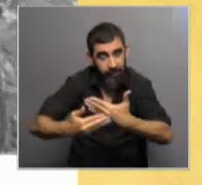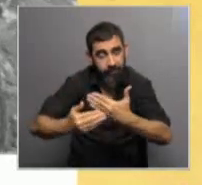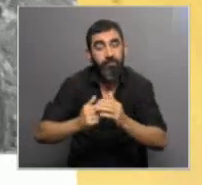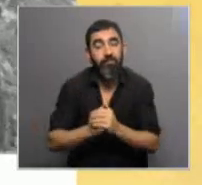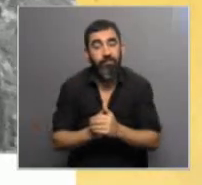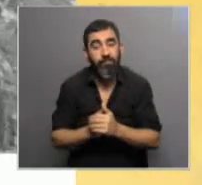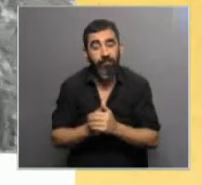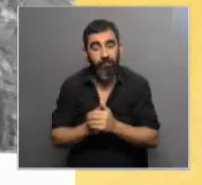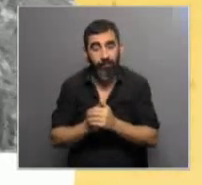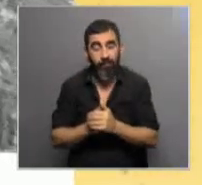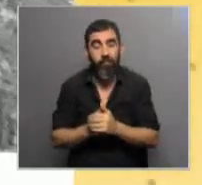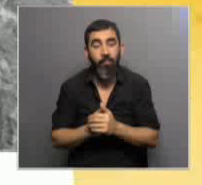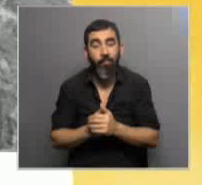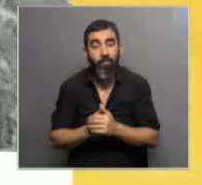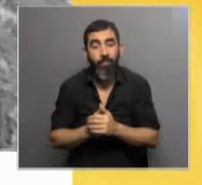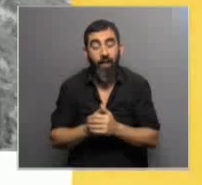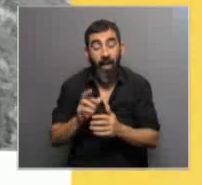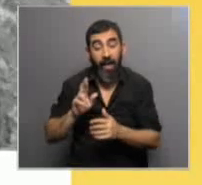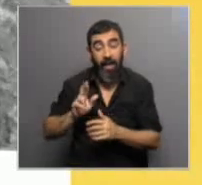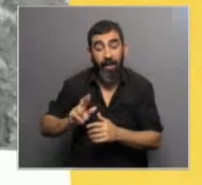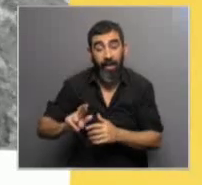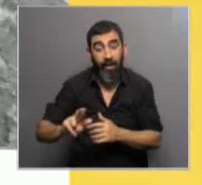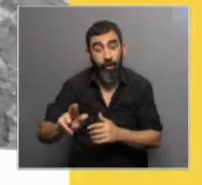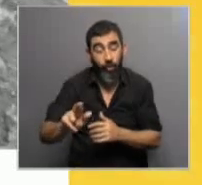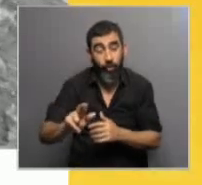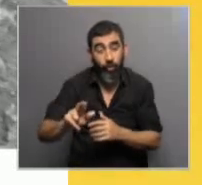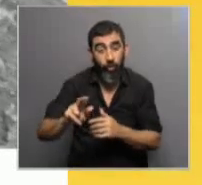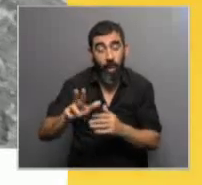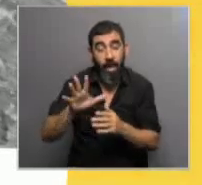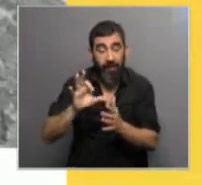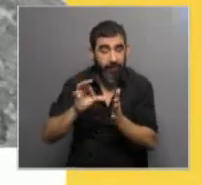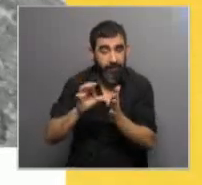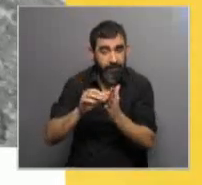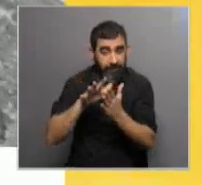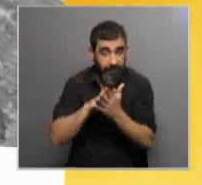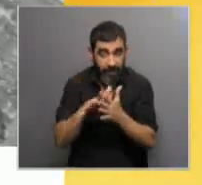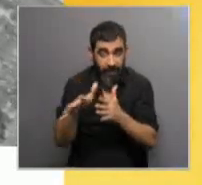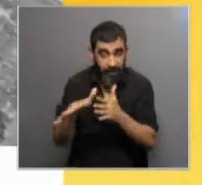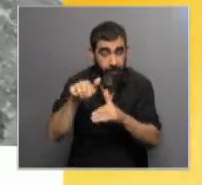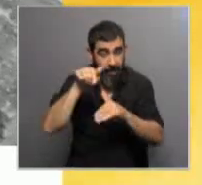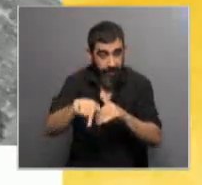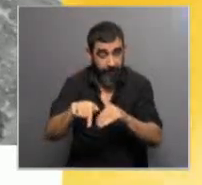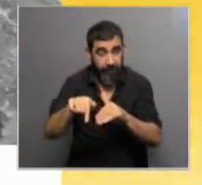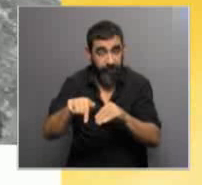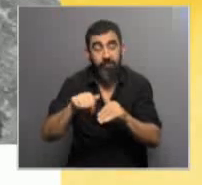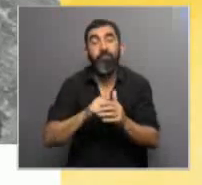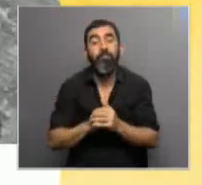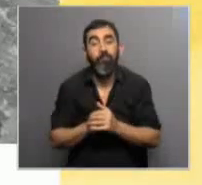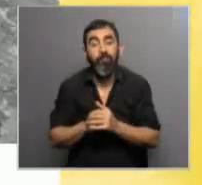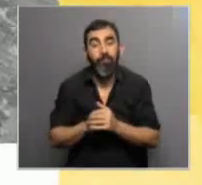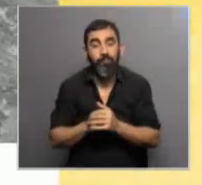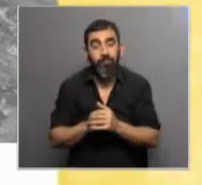va depositando en el río cuando hay crecientes del sistema fluvial los los